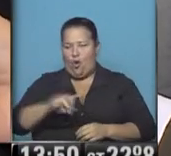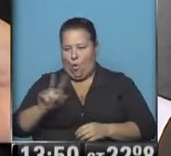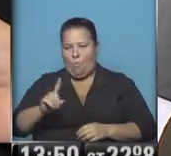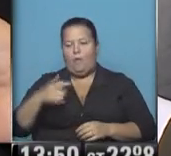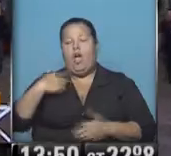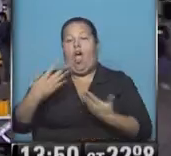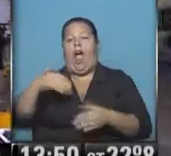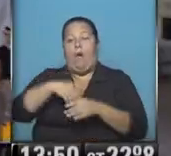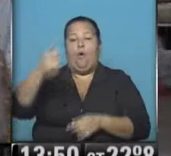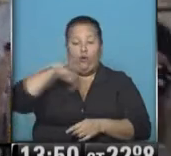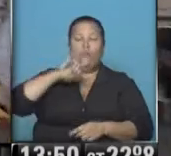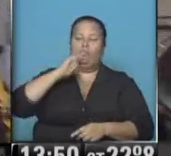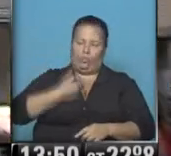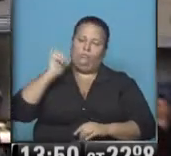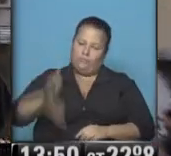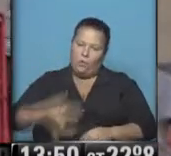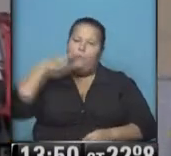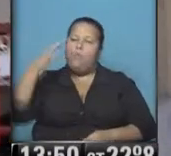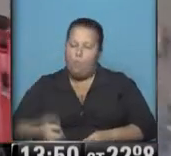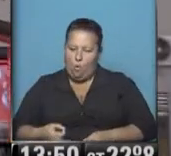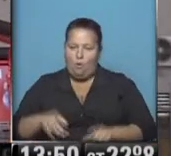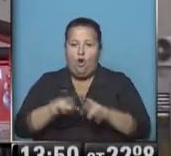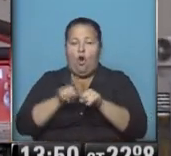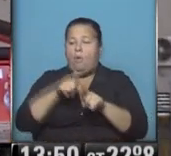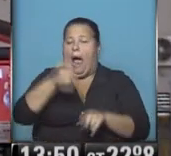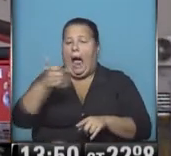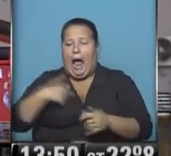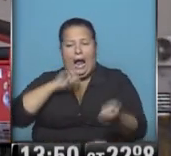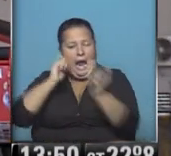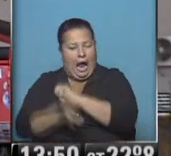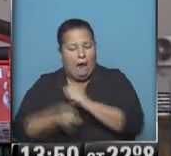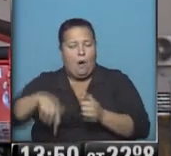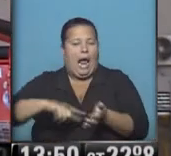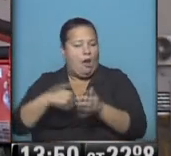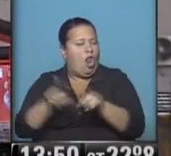espero que nos voten para que nosotros sí hagamos como en Aerolíneas, lo que hicimos en Aerolíneas en la ciudad de Buenos Aires.